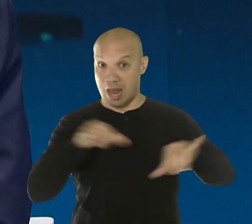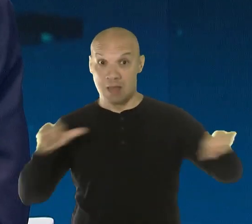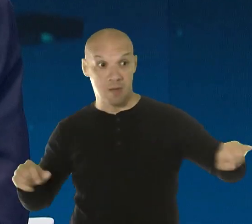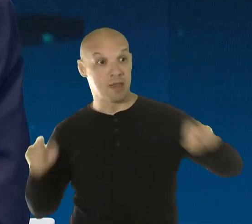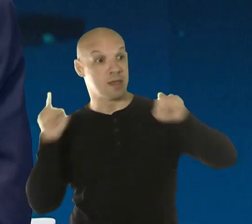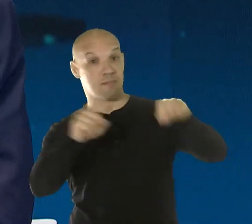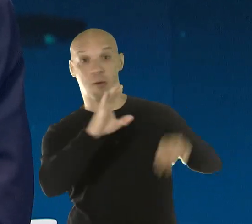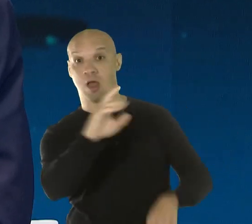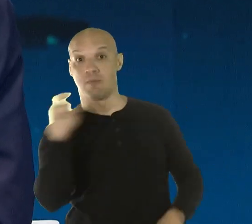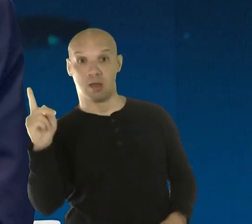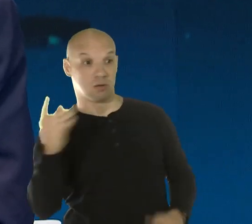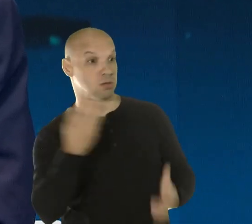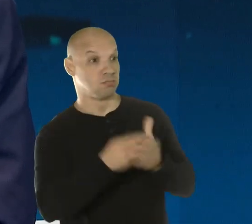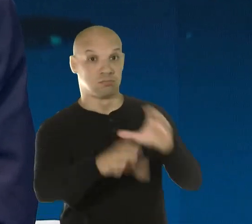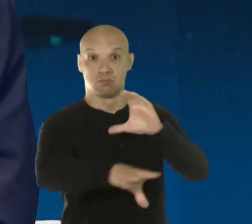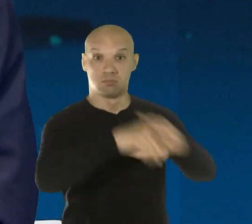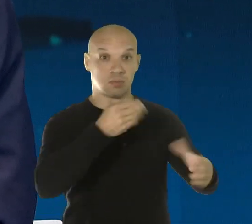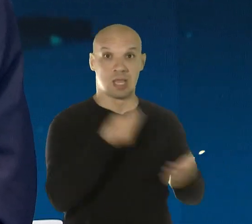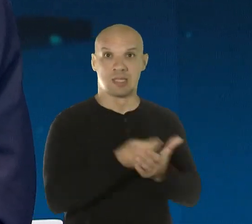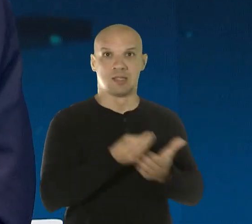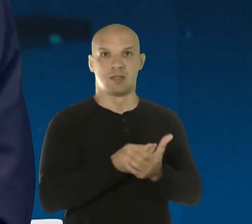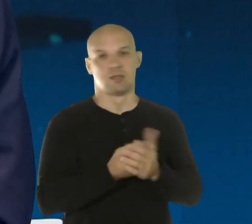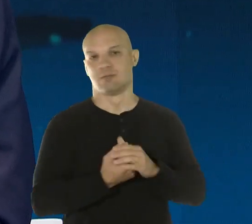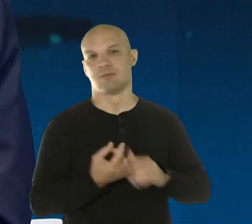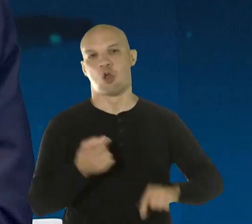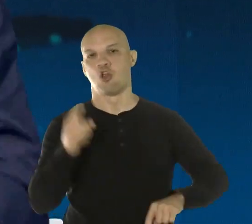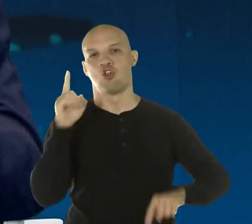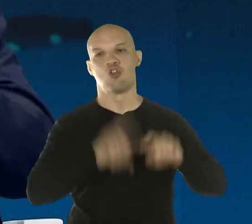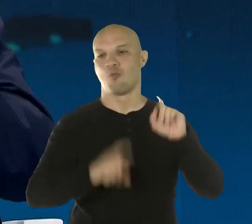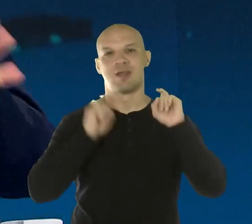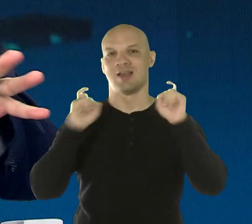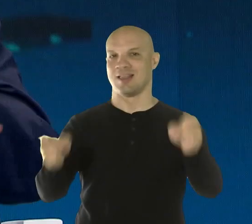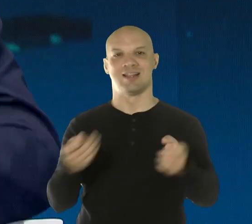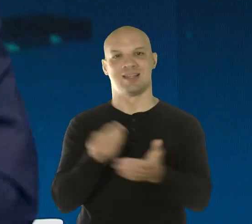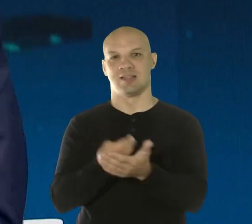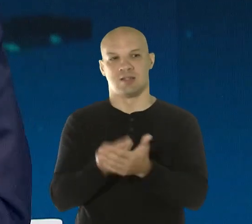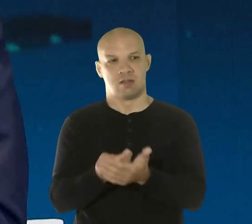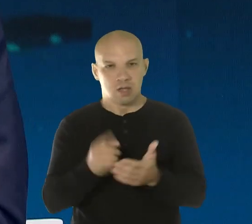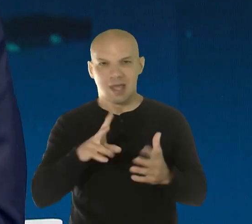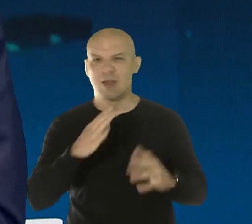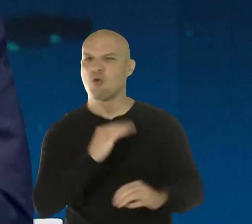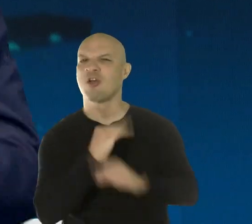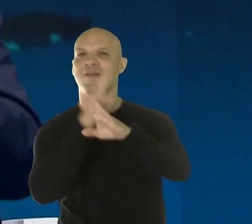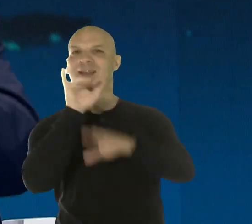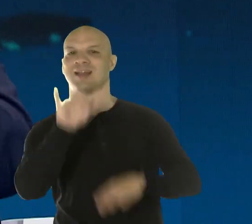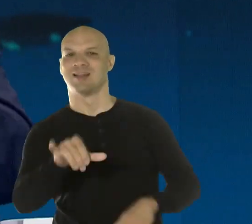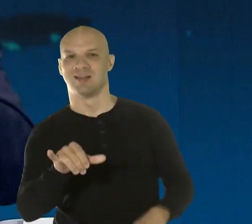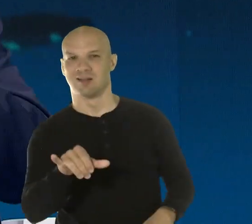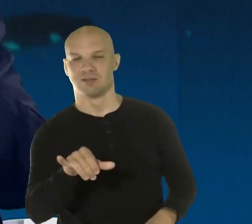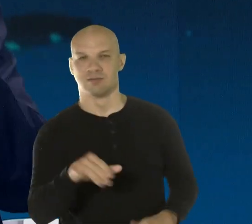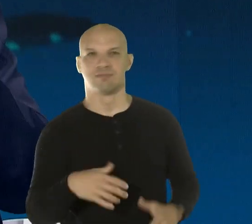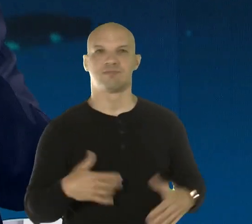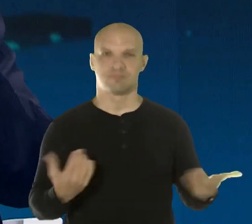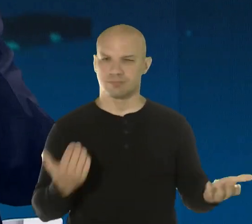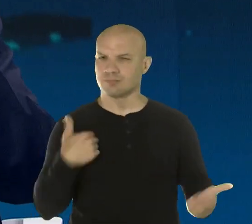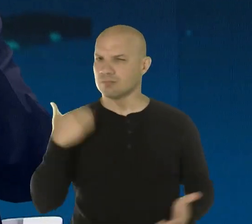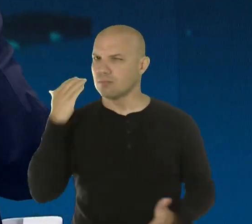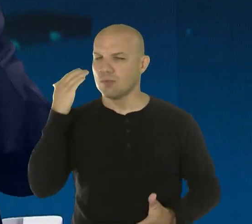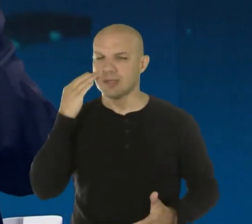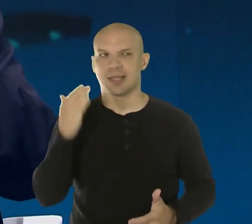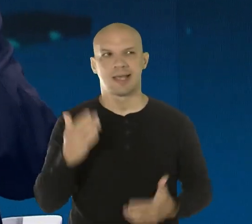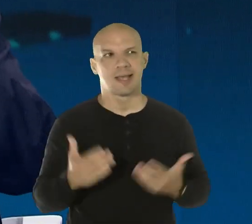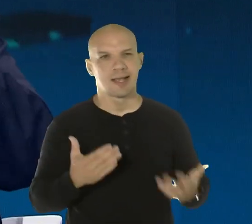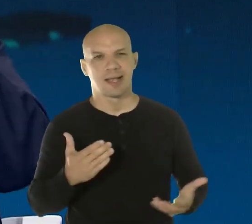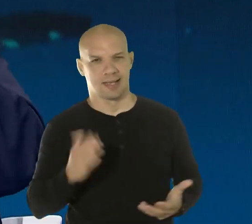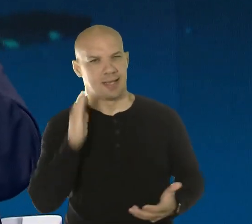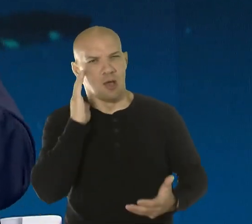pues el banco no nos puede honrar esa transacción. Y obviamente queremos evitar esta situación. Y sé que vamos pero